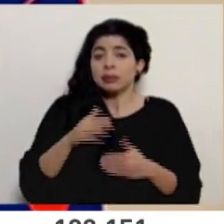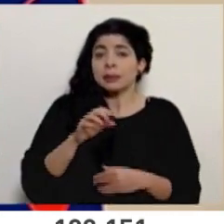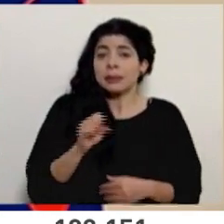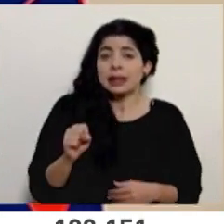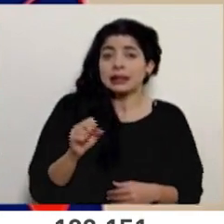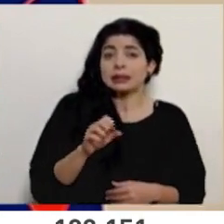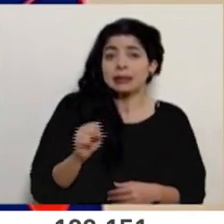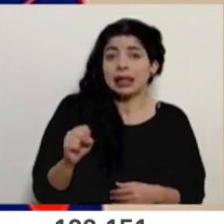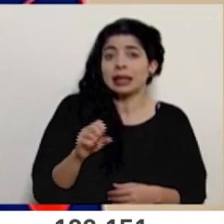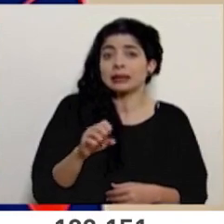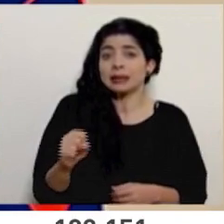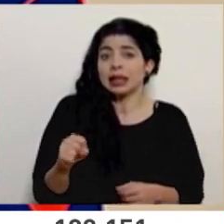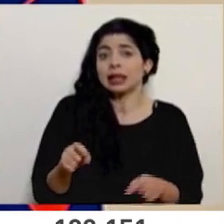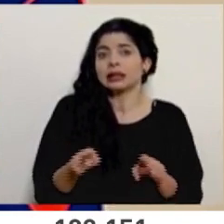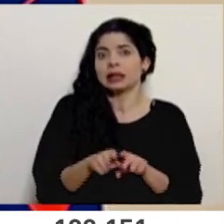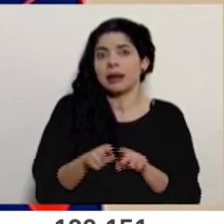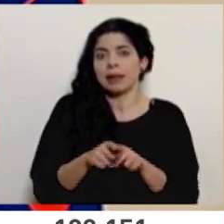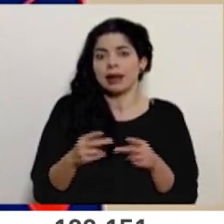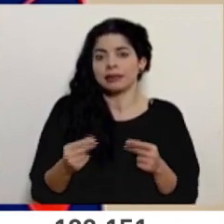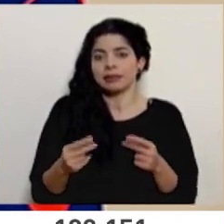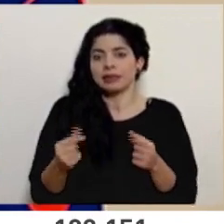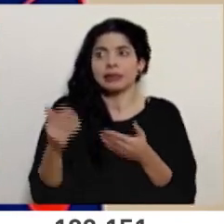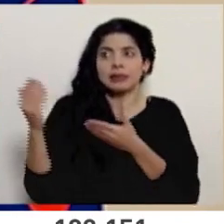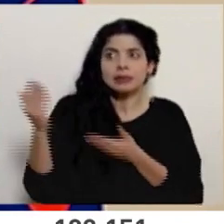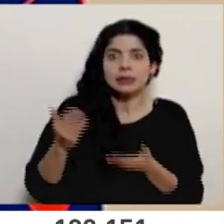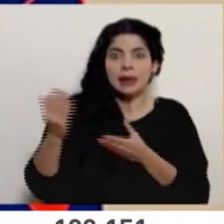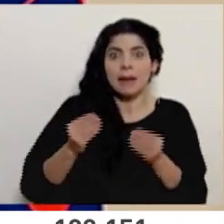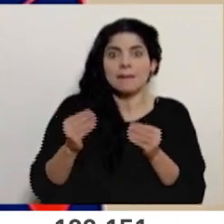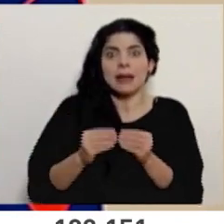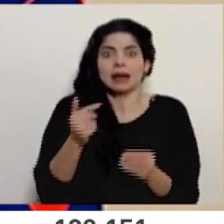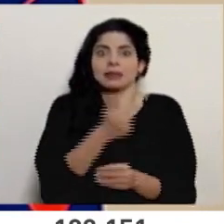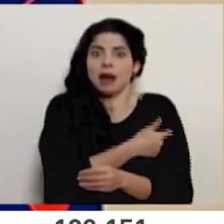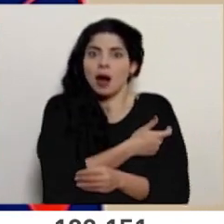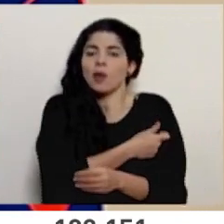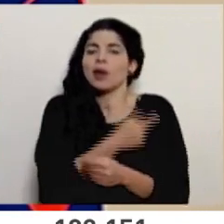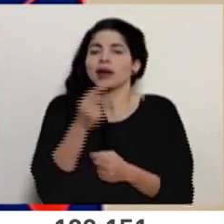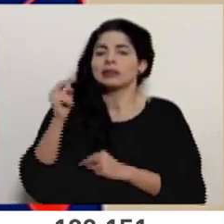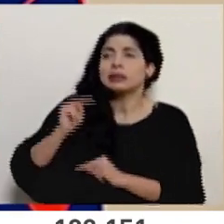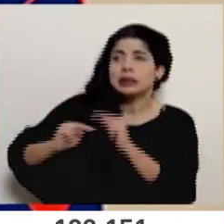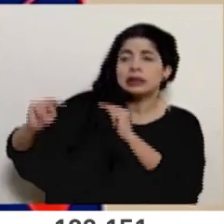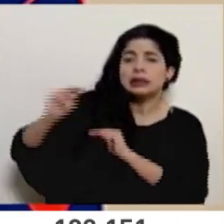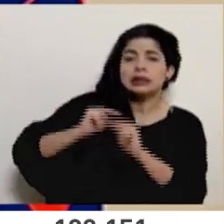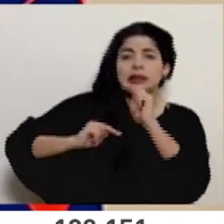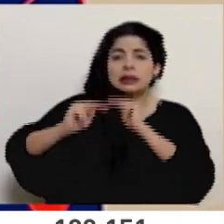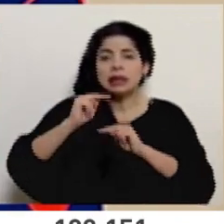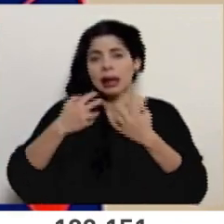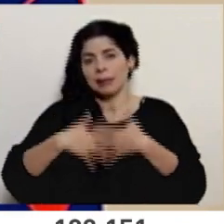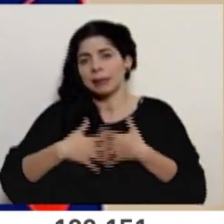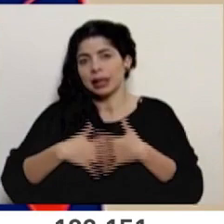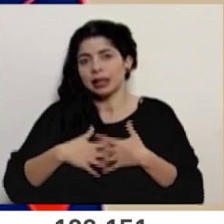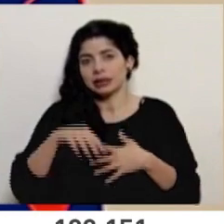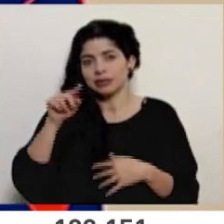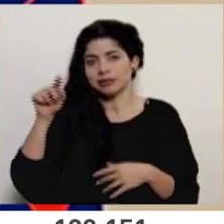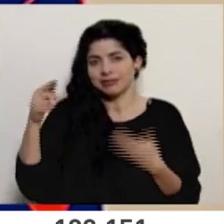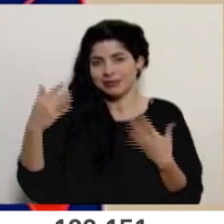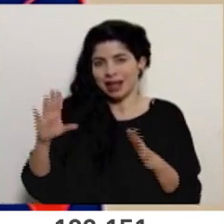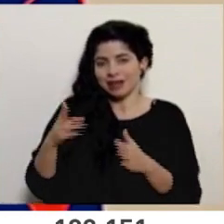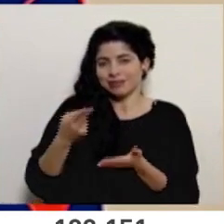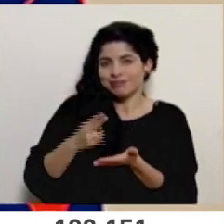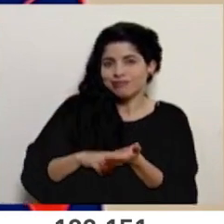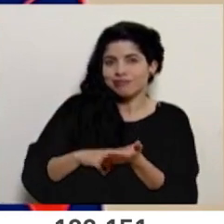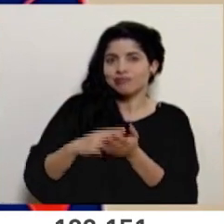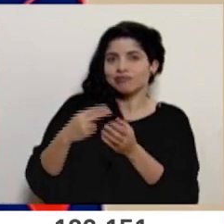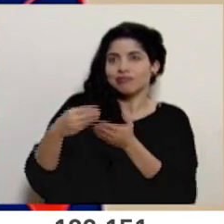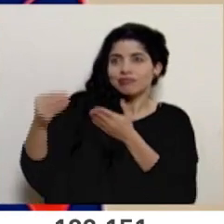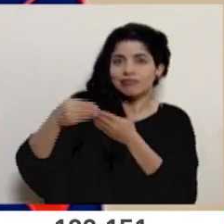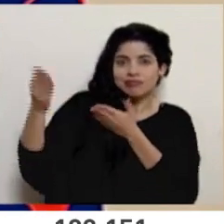meses, también se acelera la llegada de vacunas. Esto es una negociación constante con las empresas con las que hemos contratado las